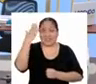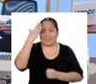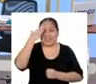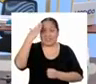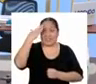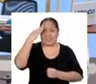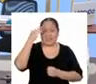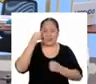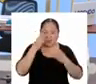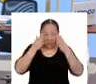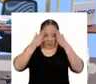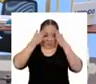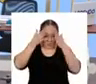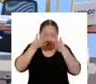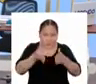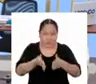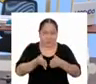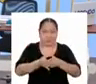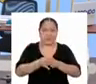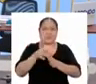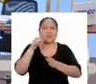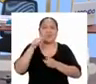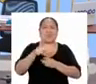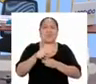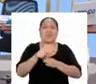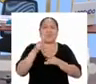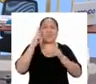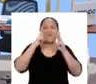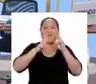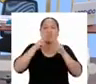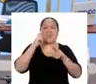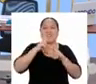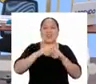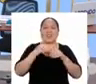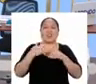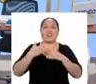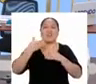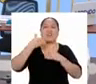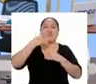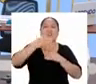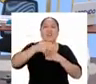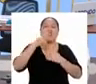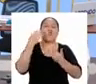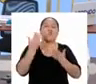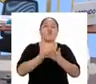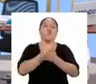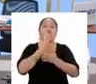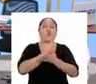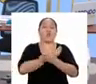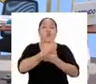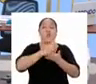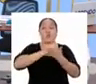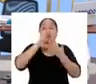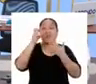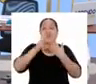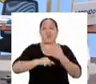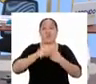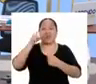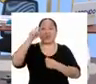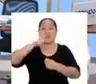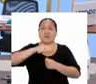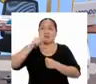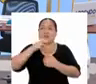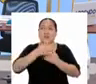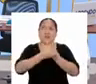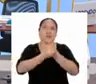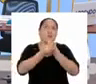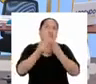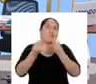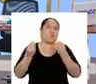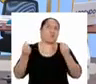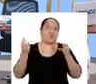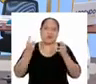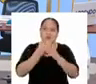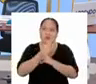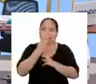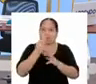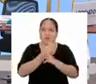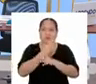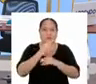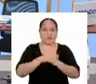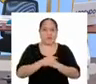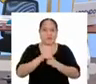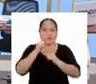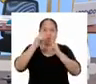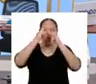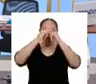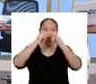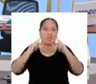ando concentrada en sacar adelante un nuevo proyecto que requiere de mucha matemática,